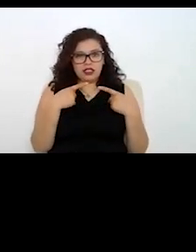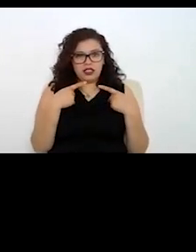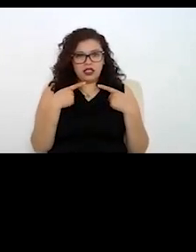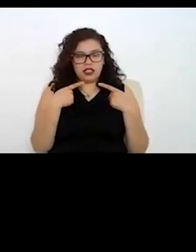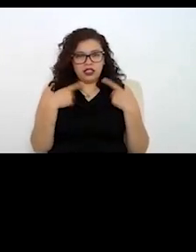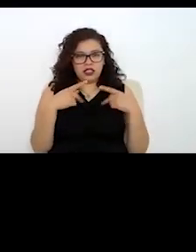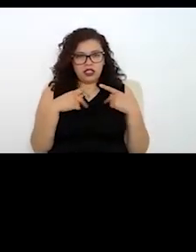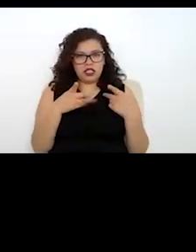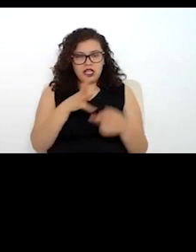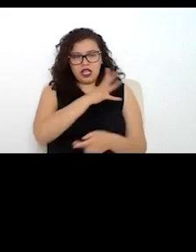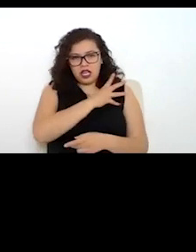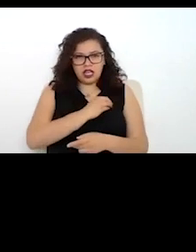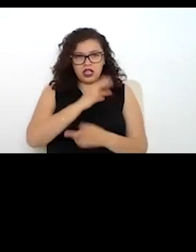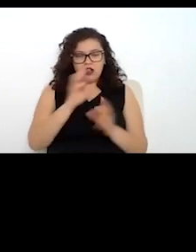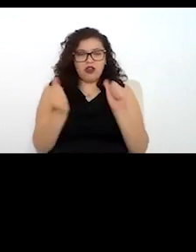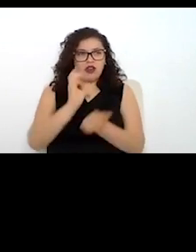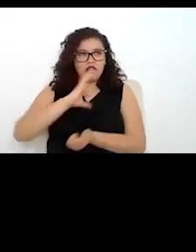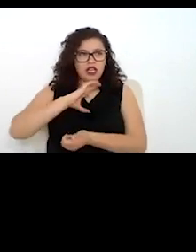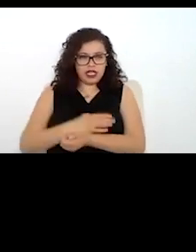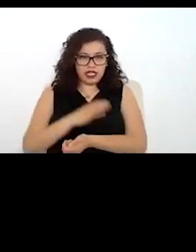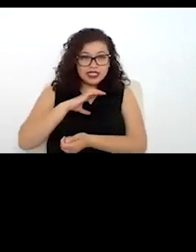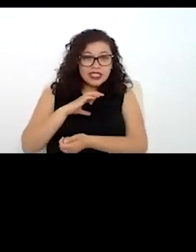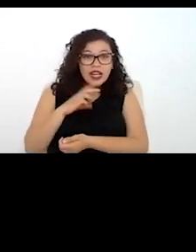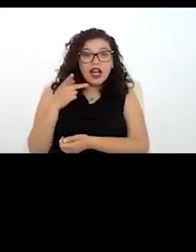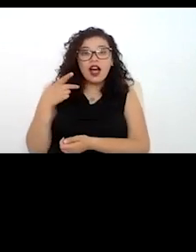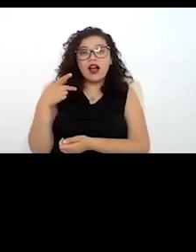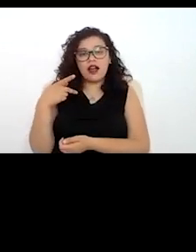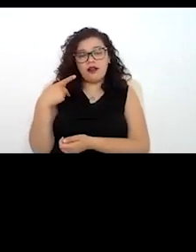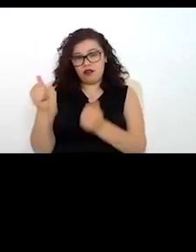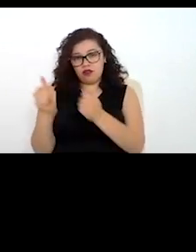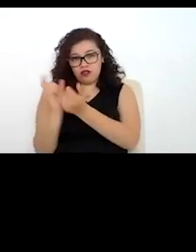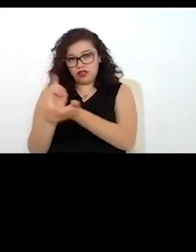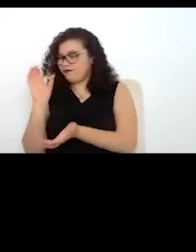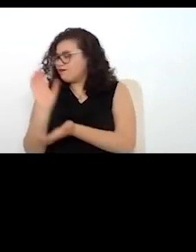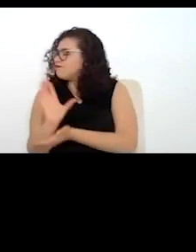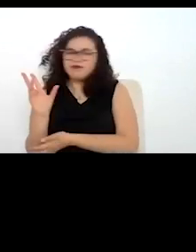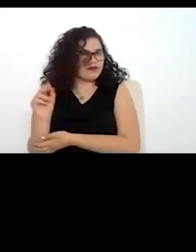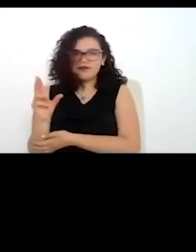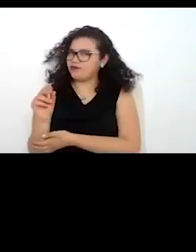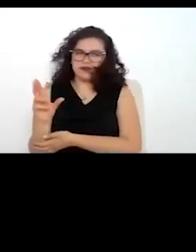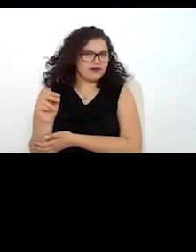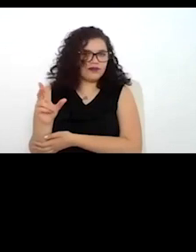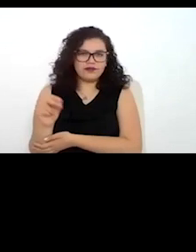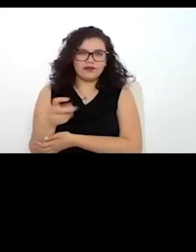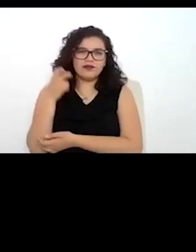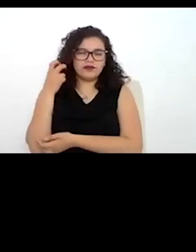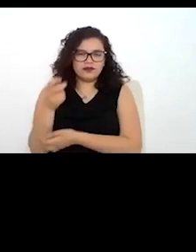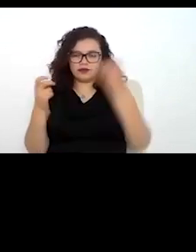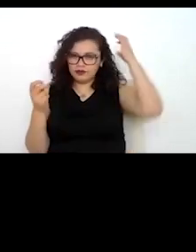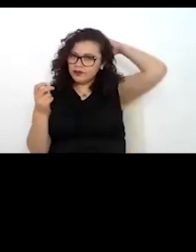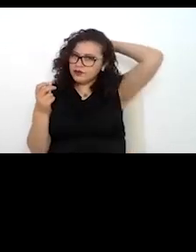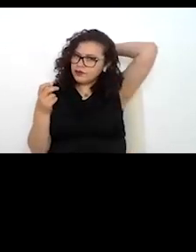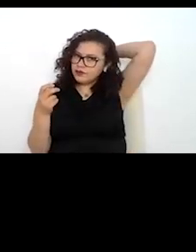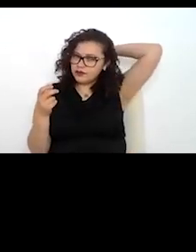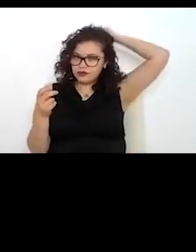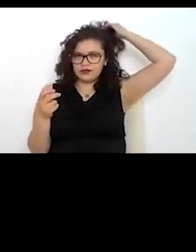hijos con cáncer, sin embargo no con discapacidad. Es algo que definitivamente estamos un poco